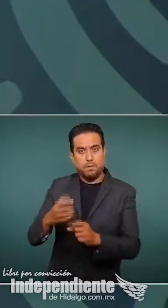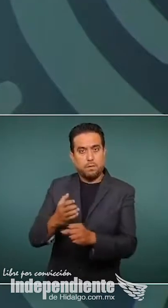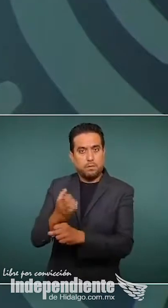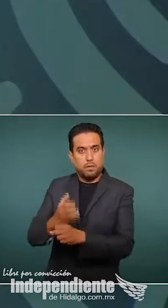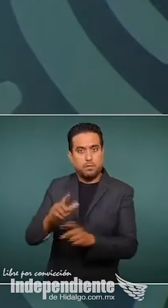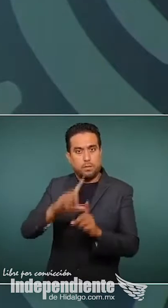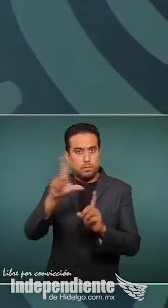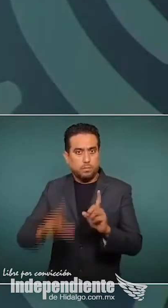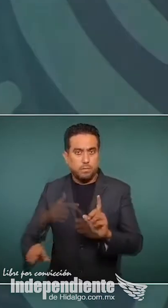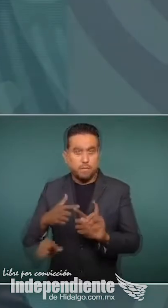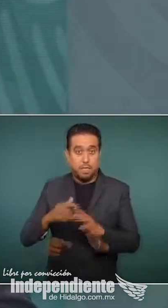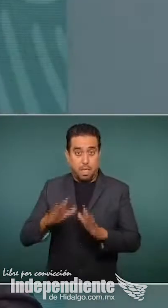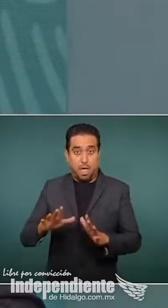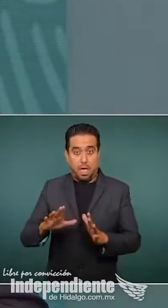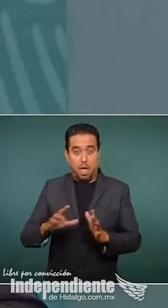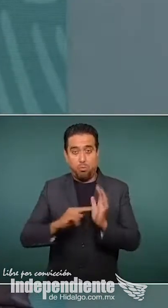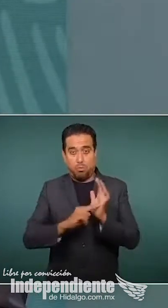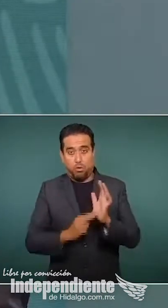estados.